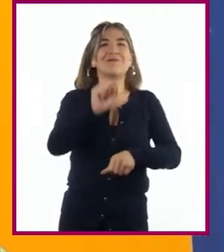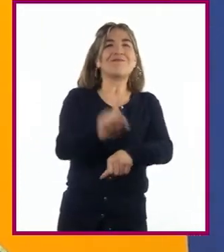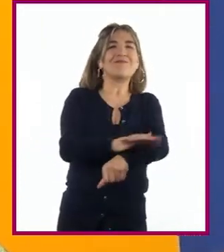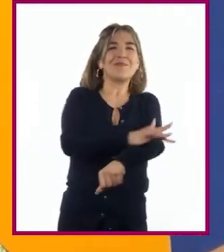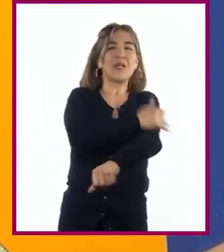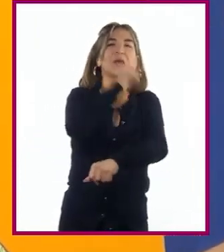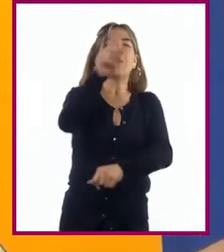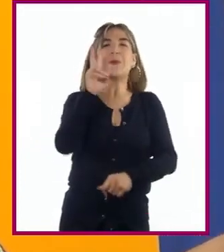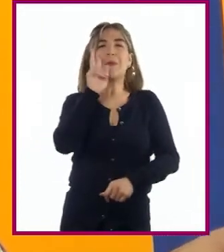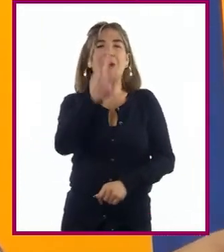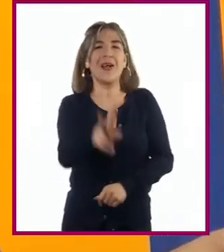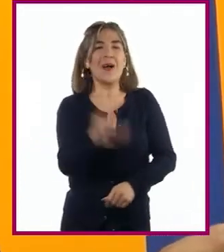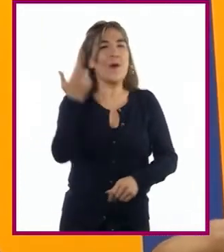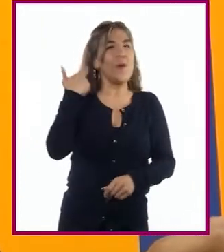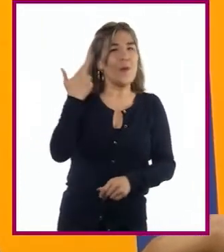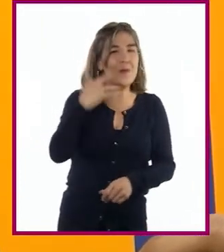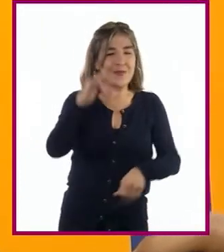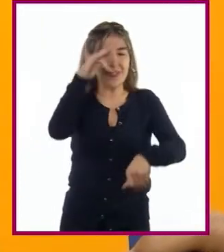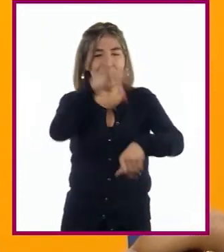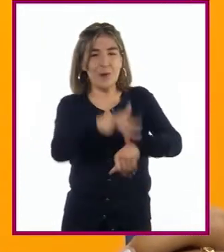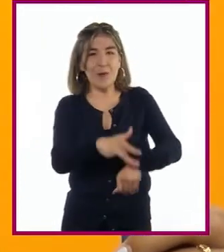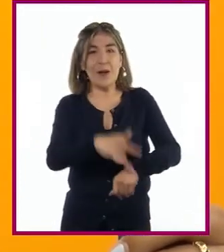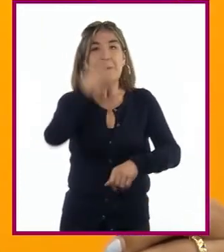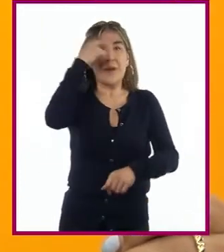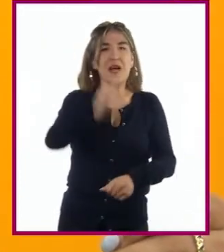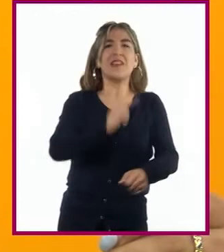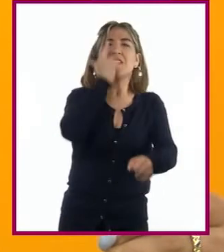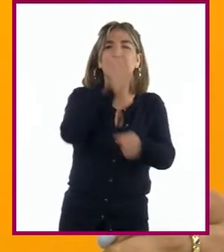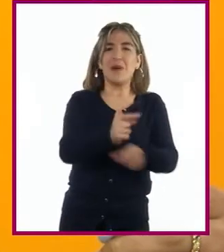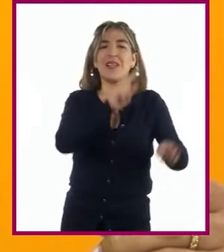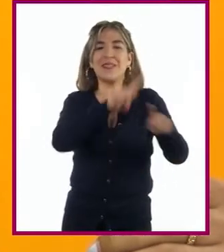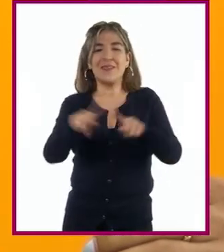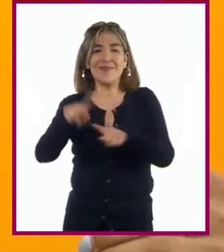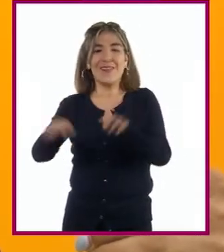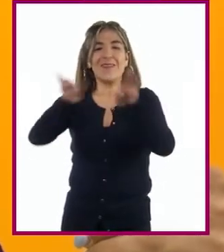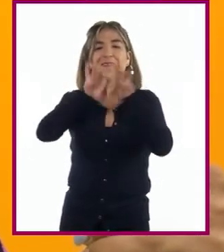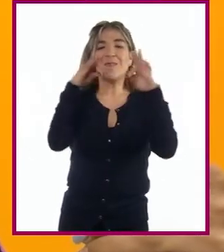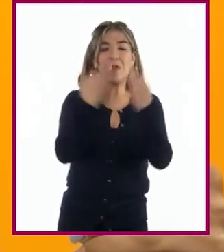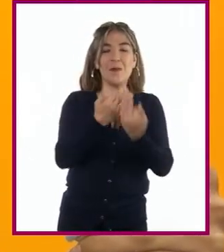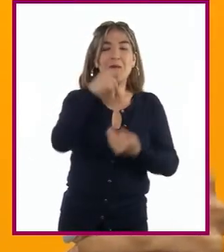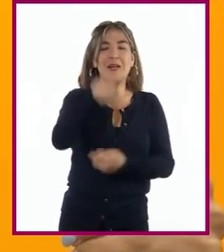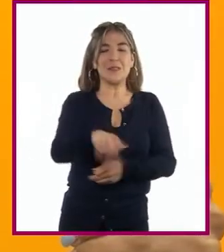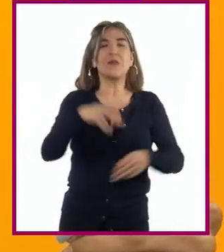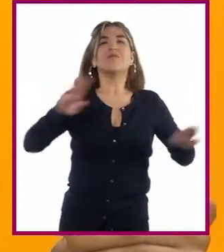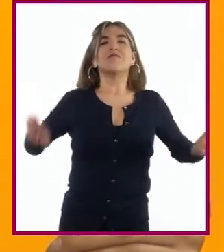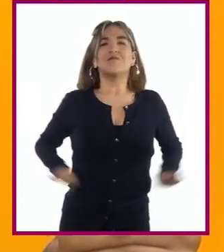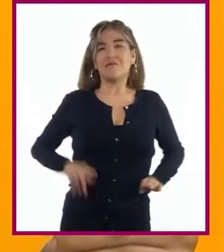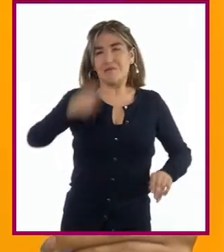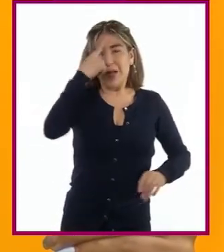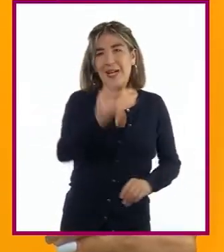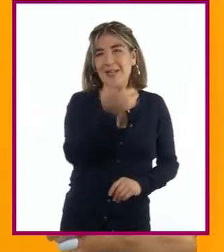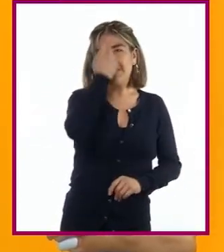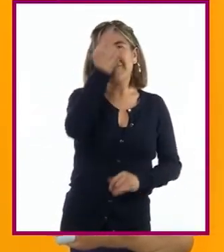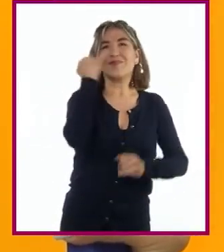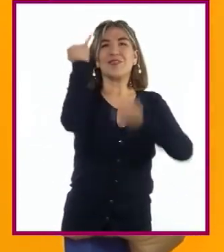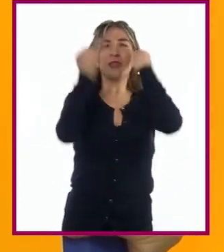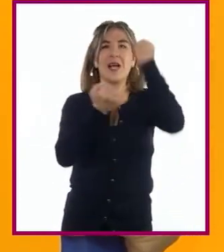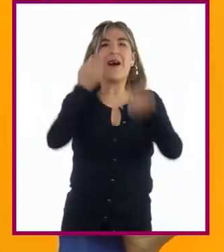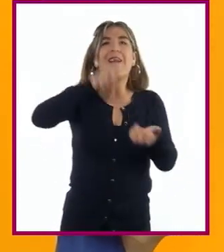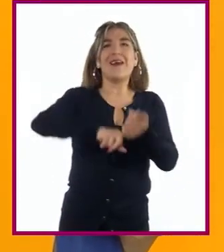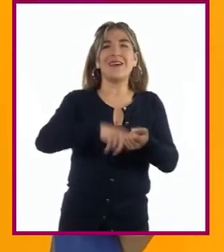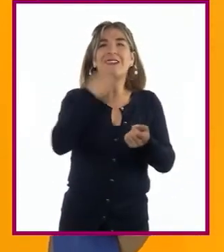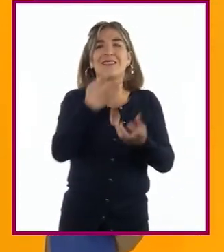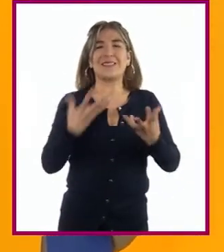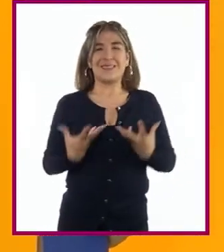la vista, el oído, el tacto, para descubrir diferentes formas o herramientas que nos permitan crear con todo nuestro ser.